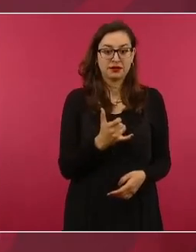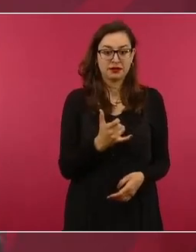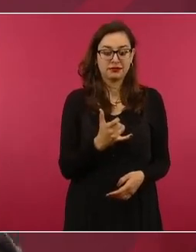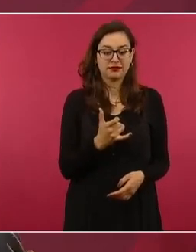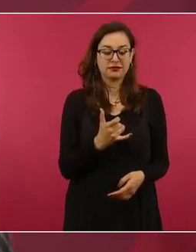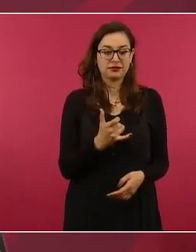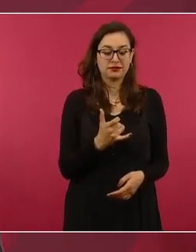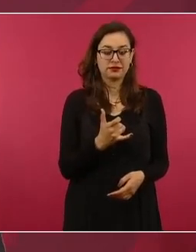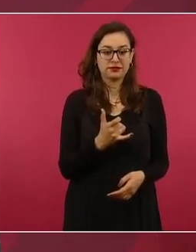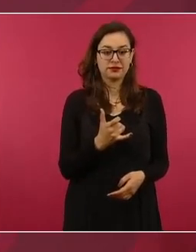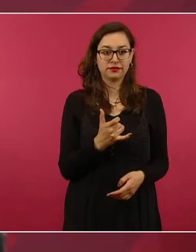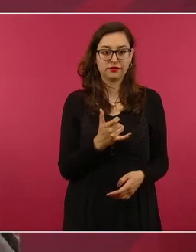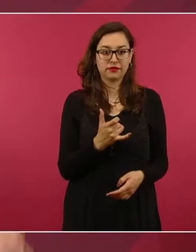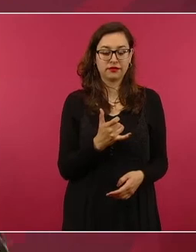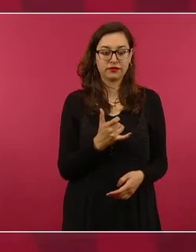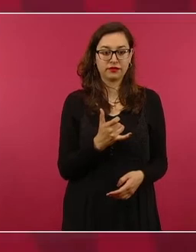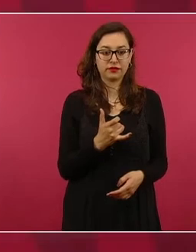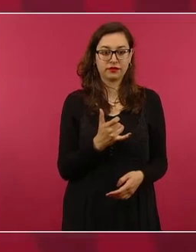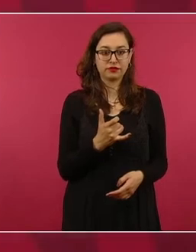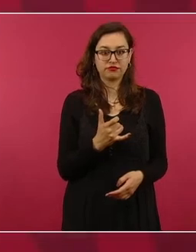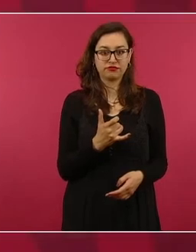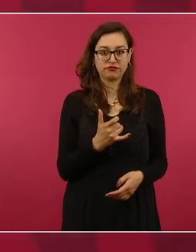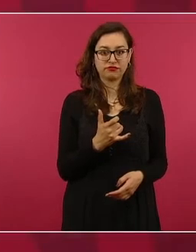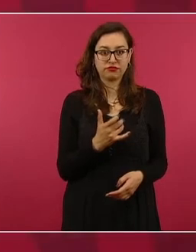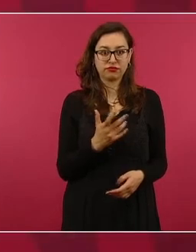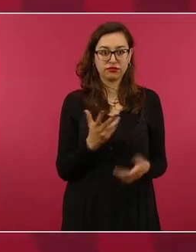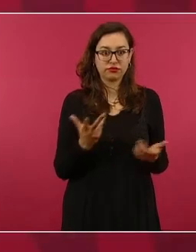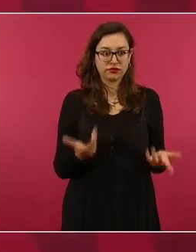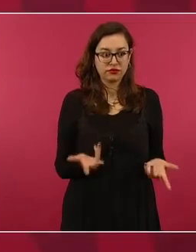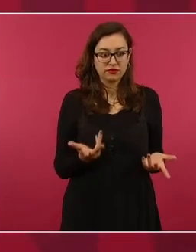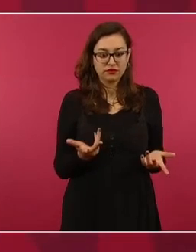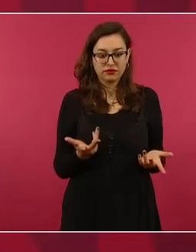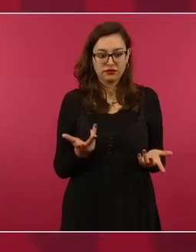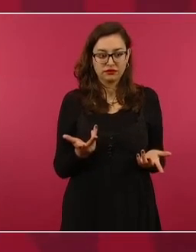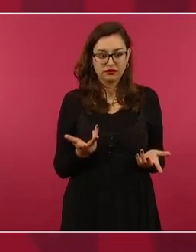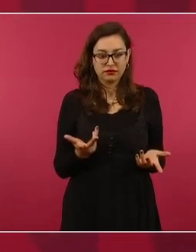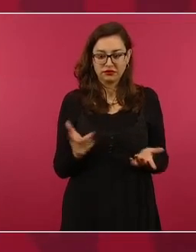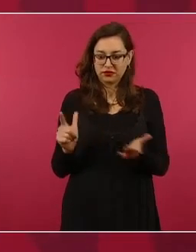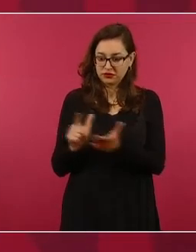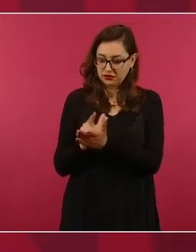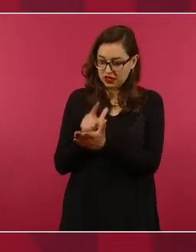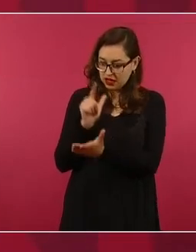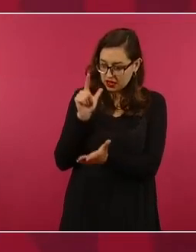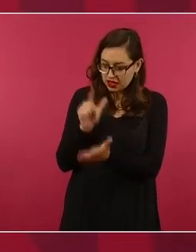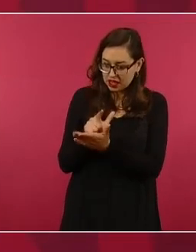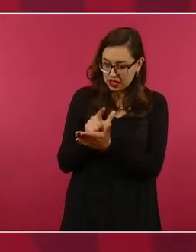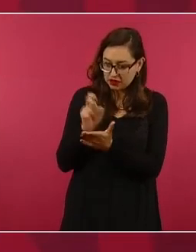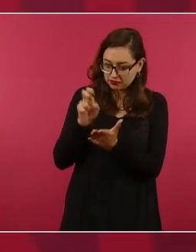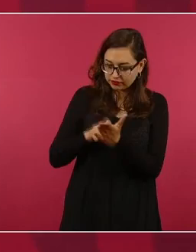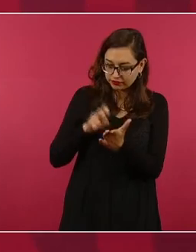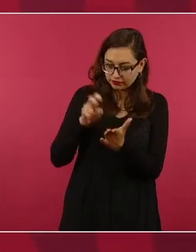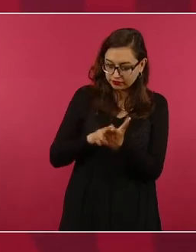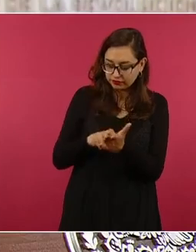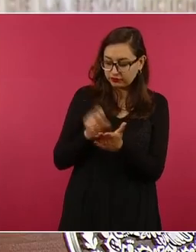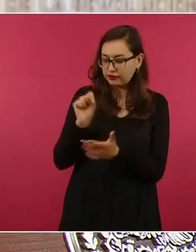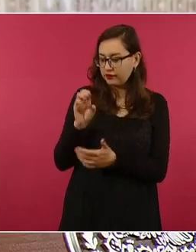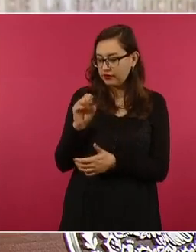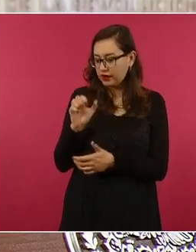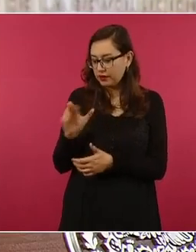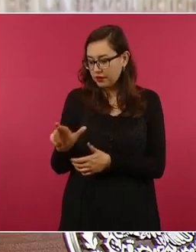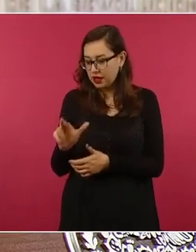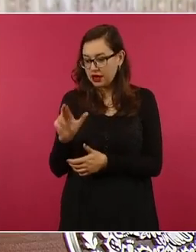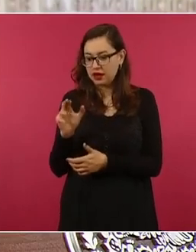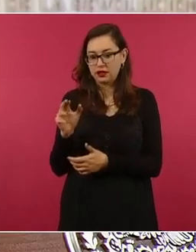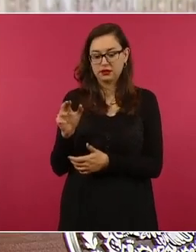es que no quieran que legalmente el Ejército y la Marina ayuden en labores